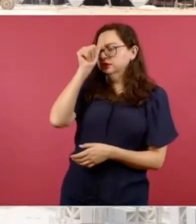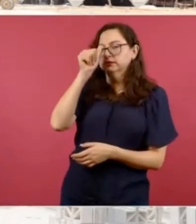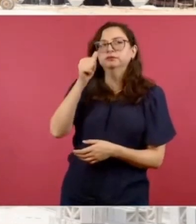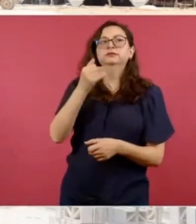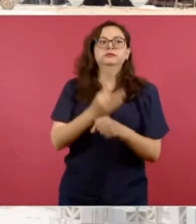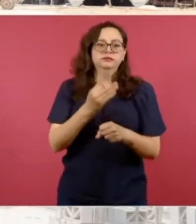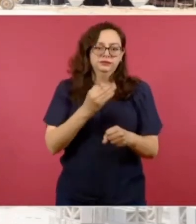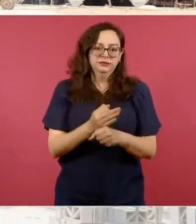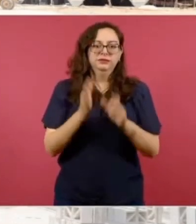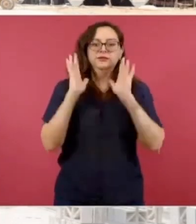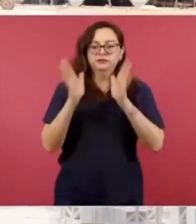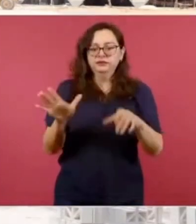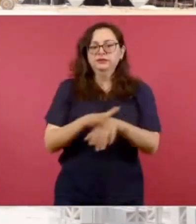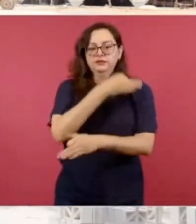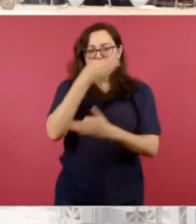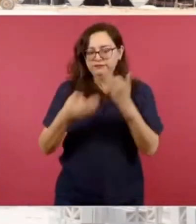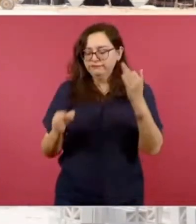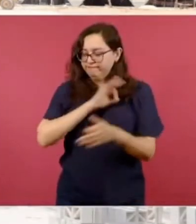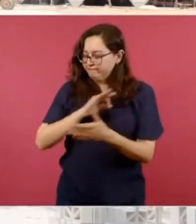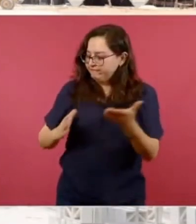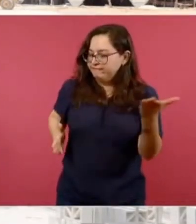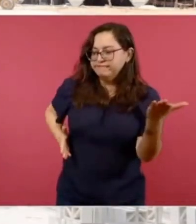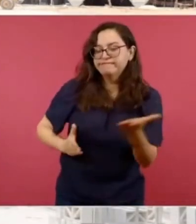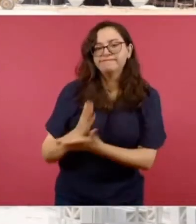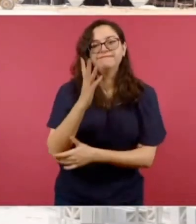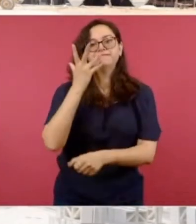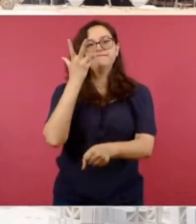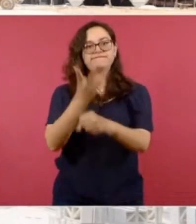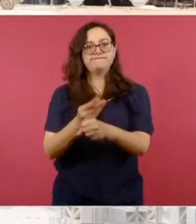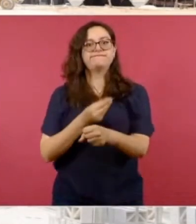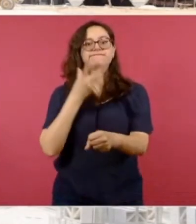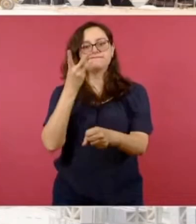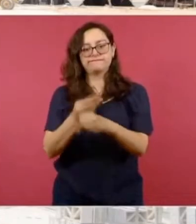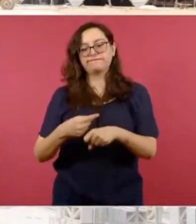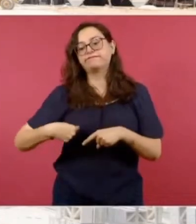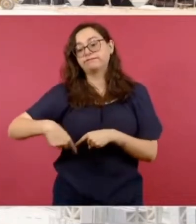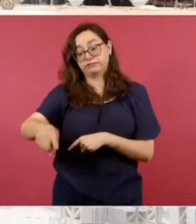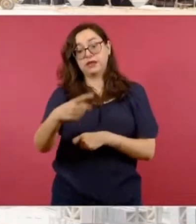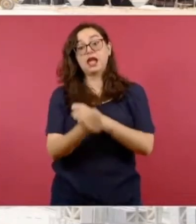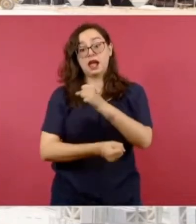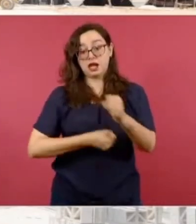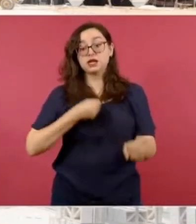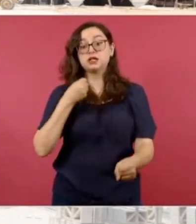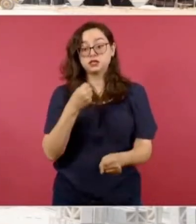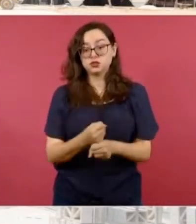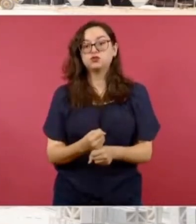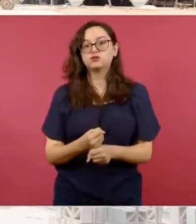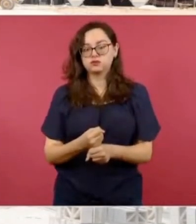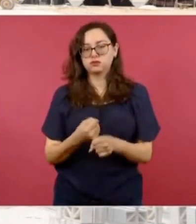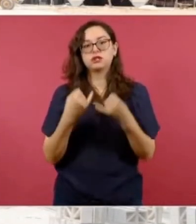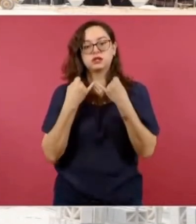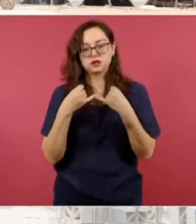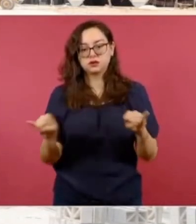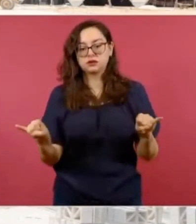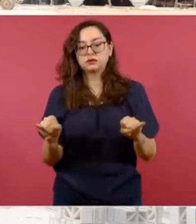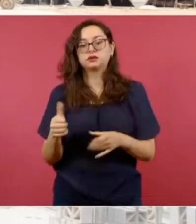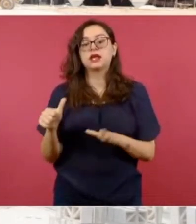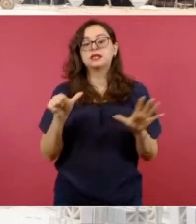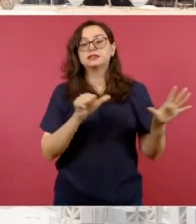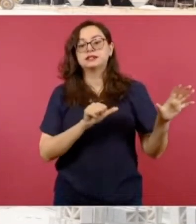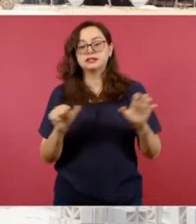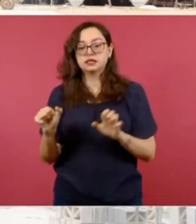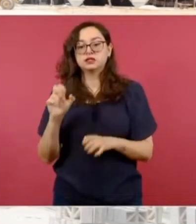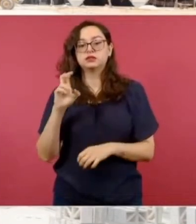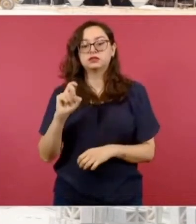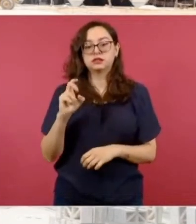obra, equipándola para su puesta en operación este año con 70 camas. Ha sido una inversión de